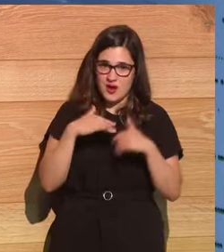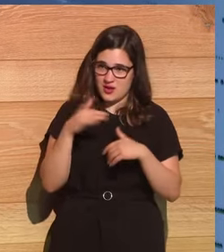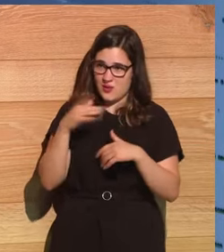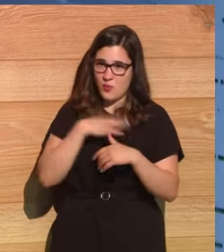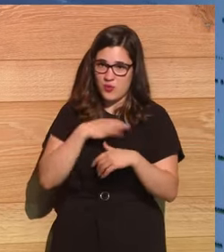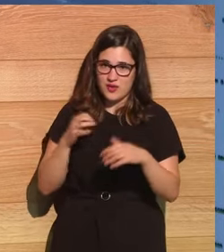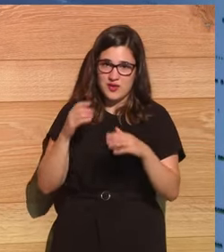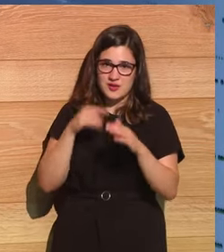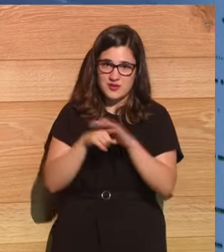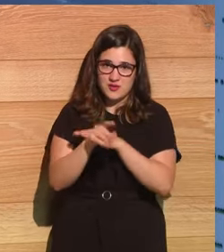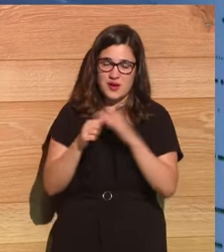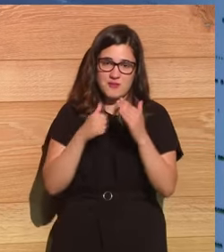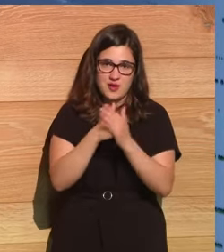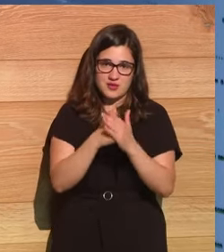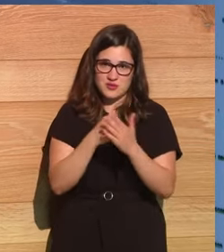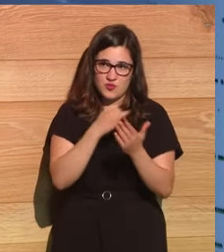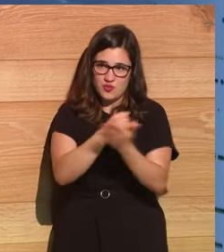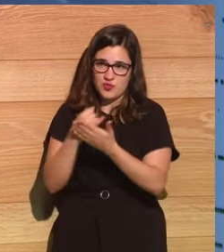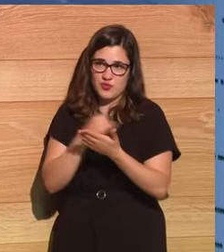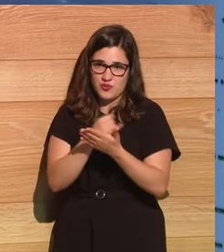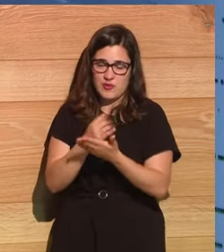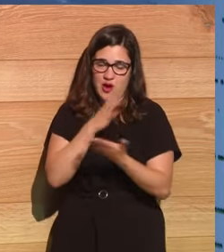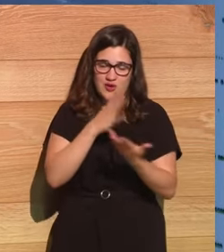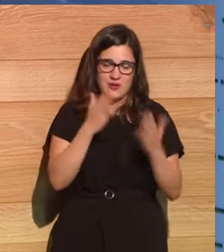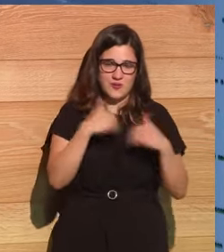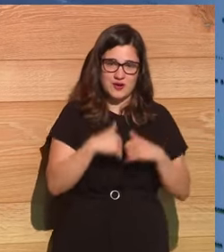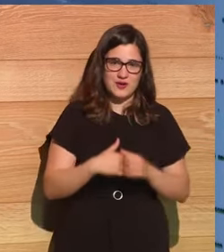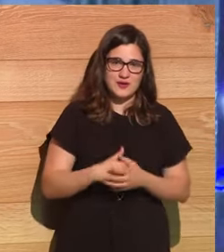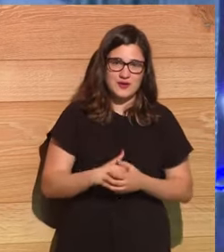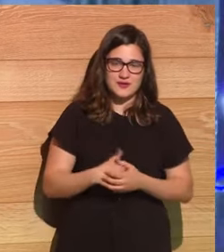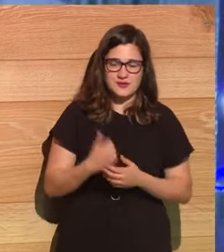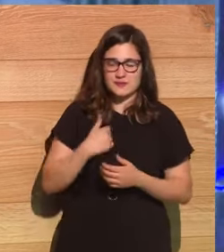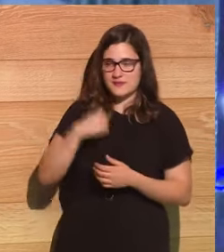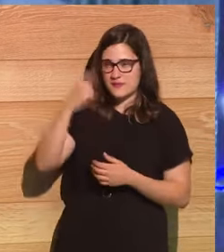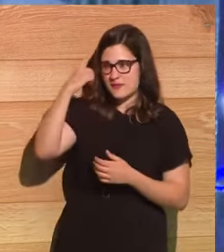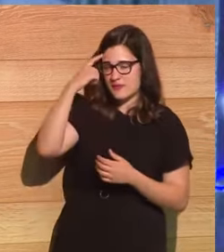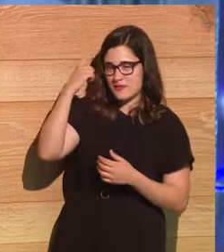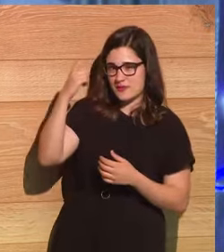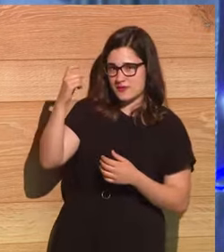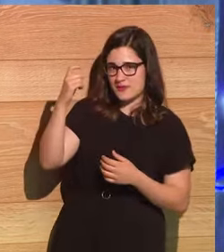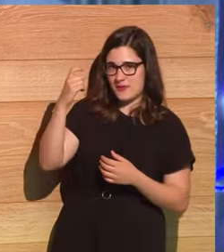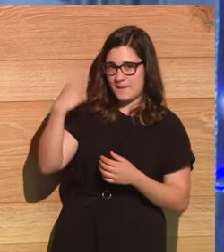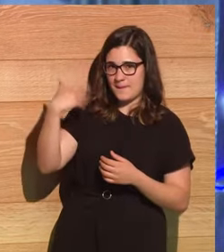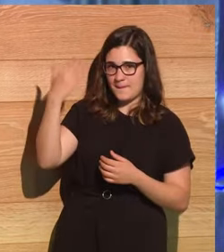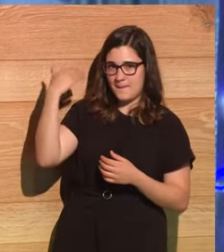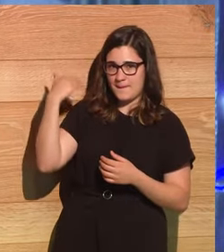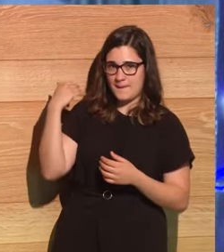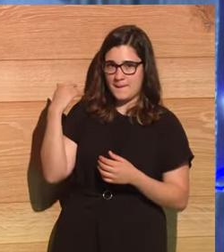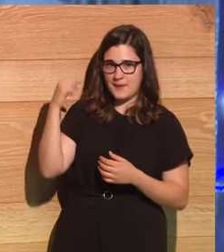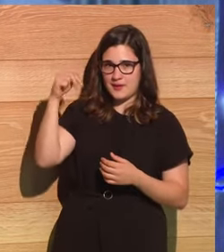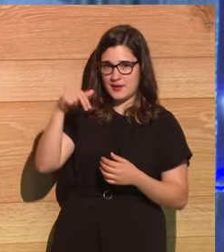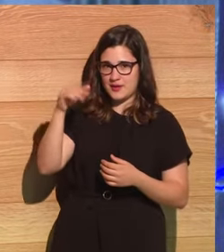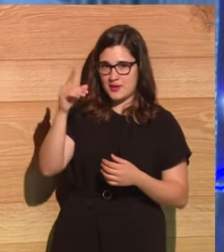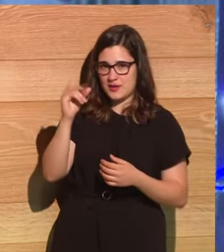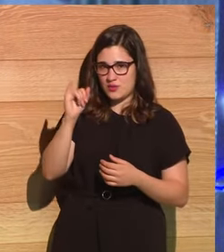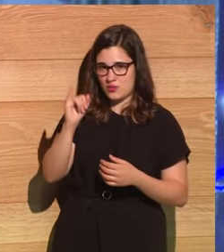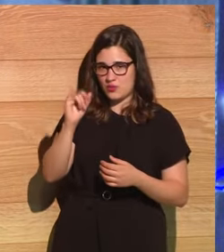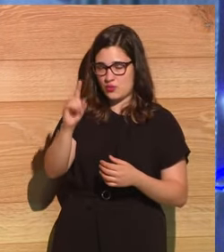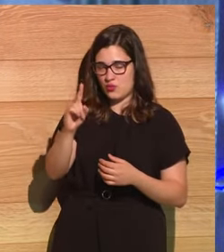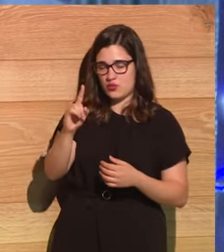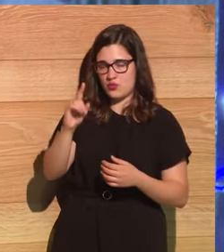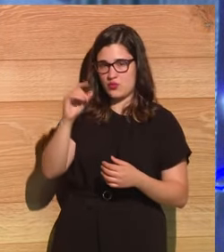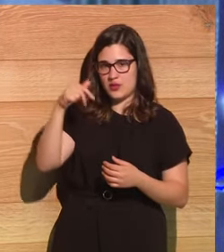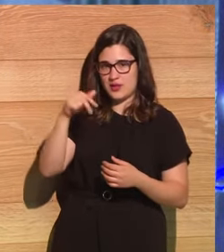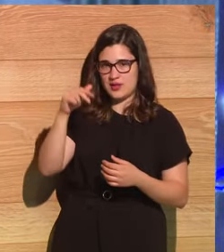su potencial positivo, exploratorio. Yo recuerdo que una cosa, ND1 o ND2, que